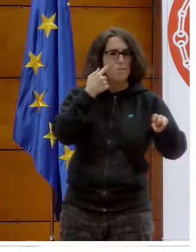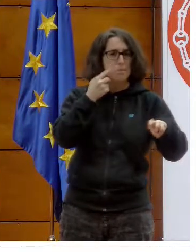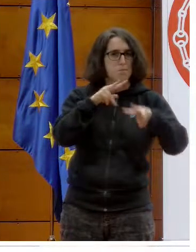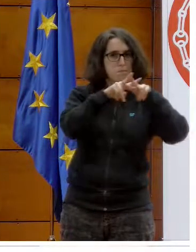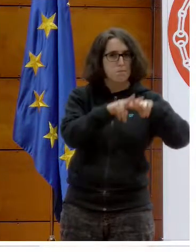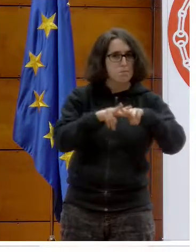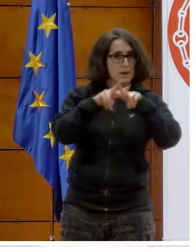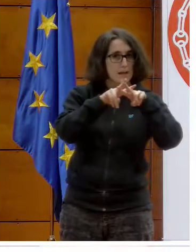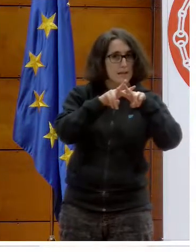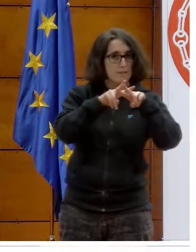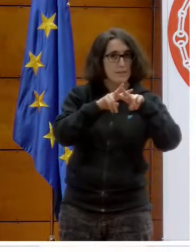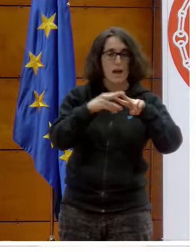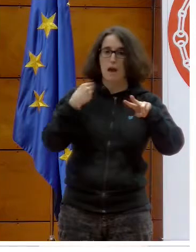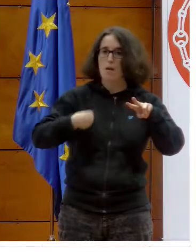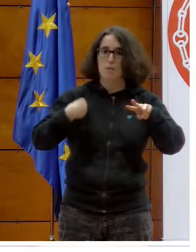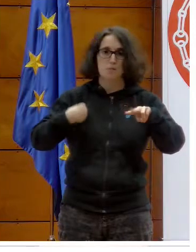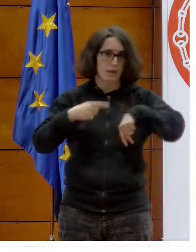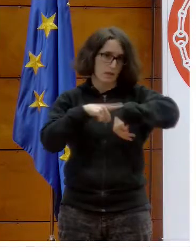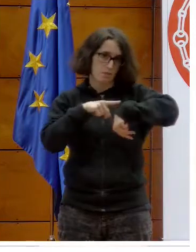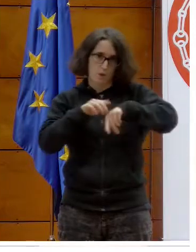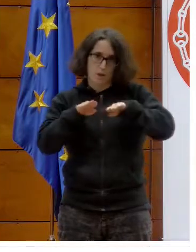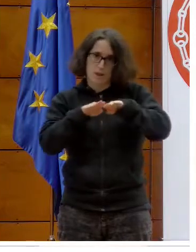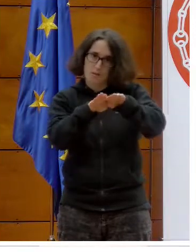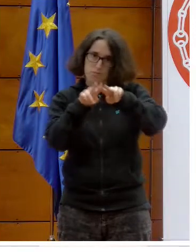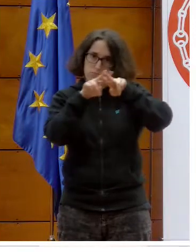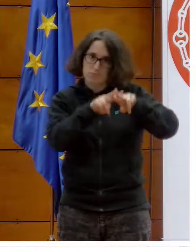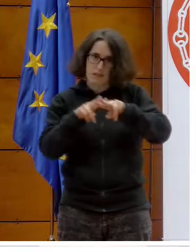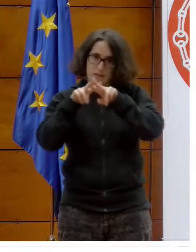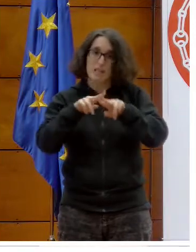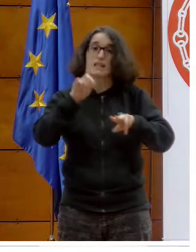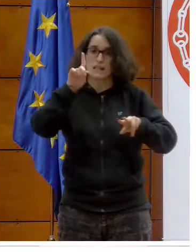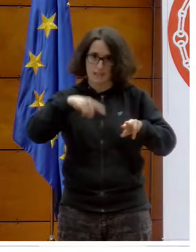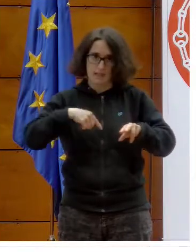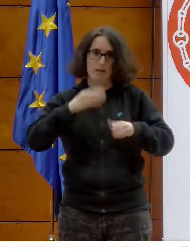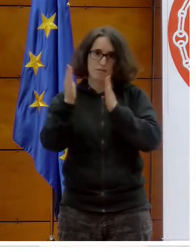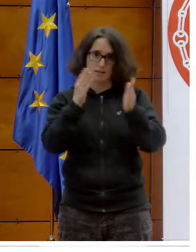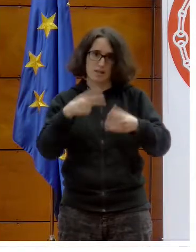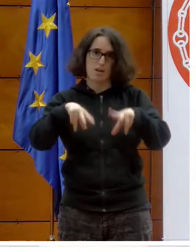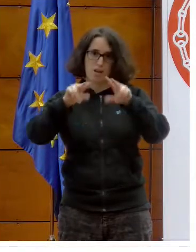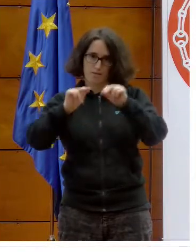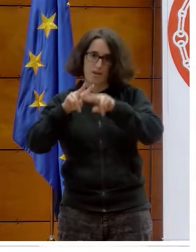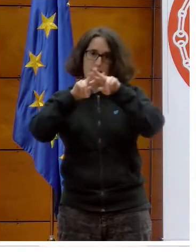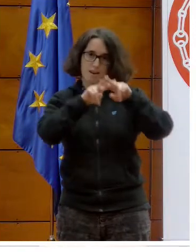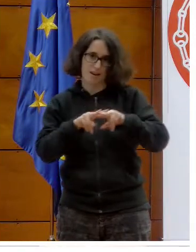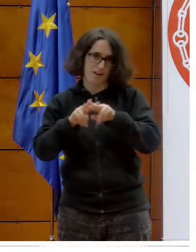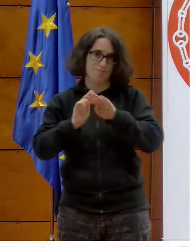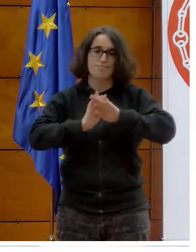de la misma y una vez que la hayamos finalizado. Y esto es todo por mi parte. Gracias.